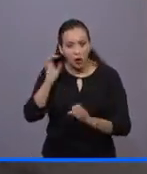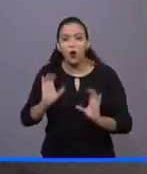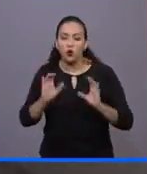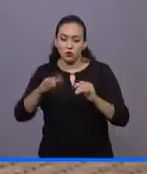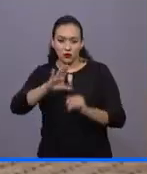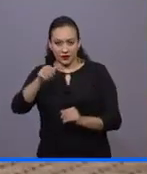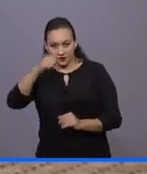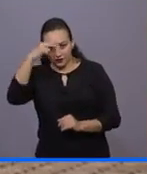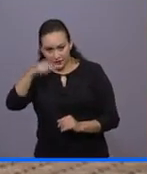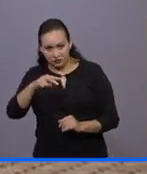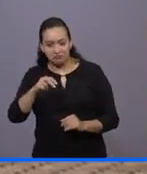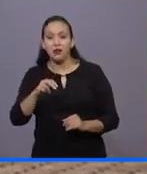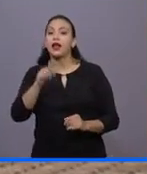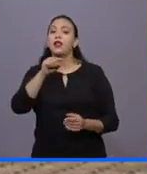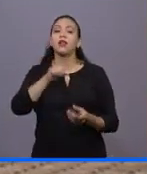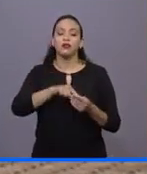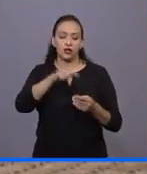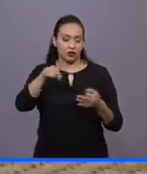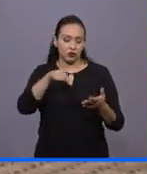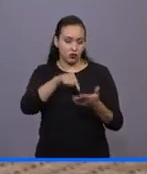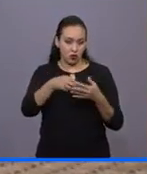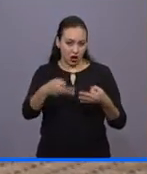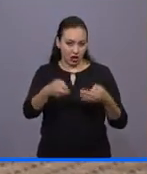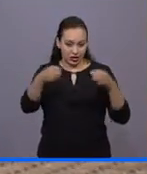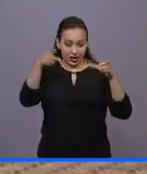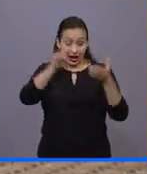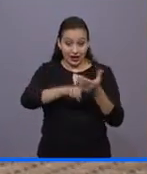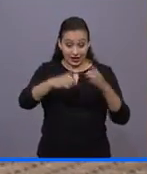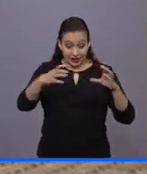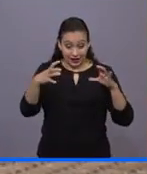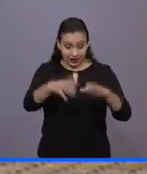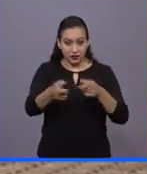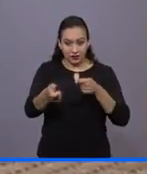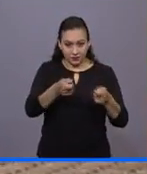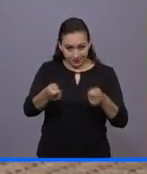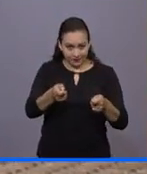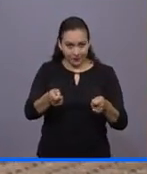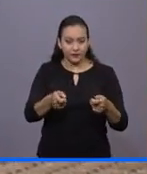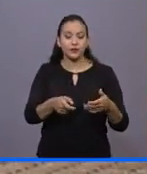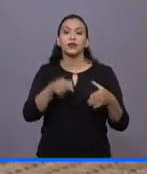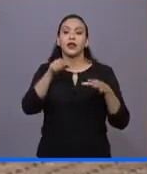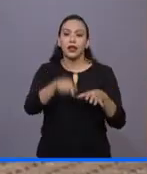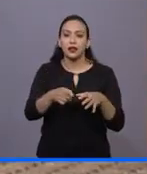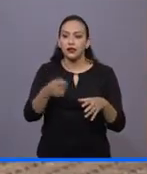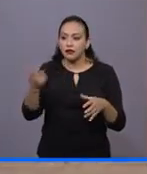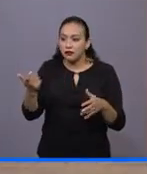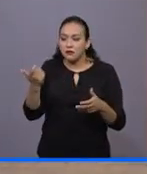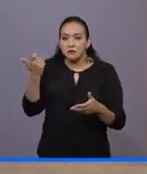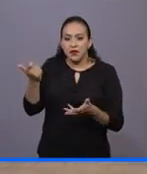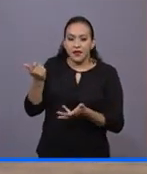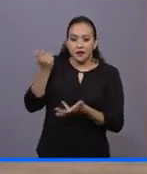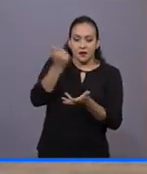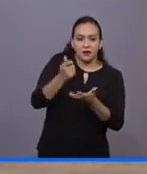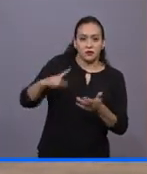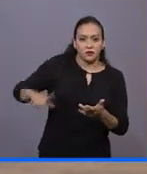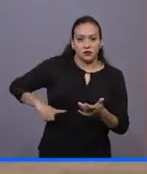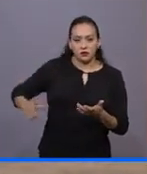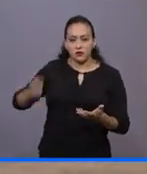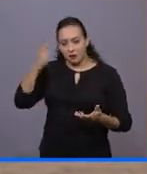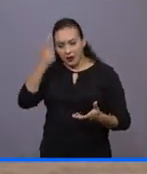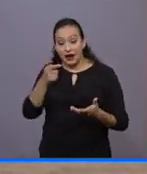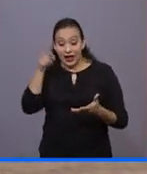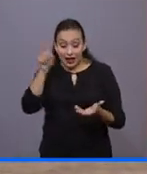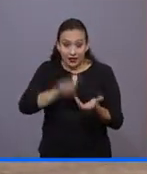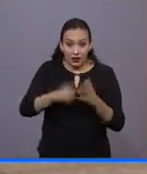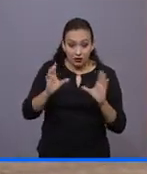afromexicana asentada en el territorio en el que ejerce su gobierno algún ayuntamiento le demanda la entrega de recursos presupuestales para